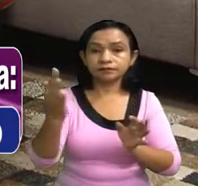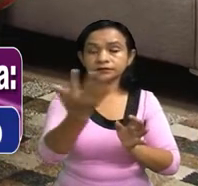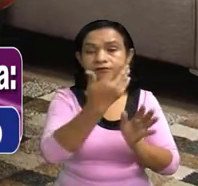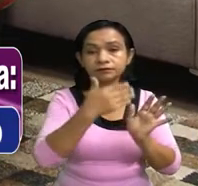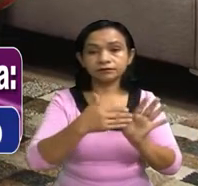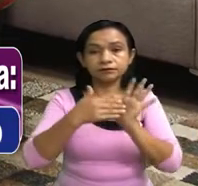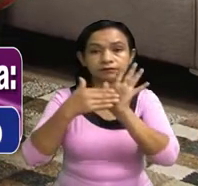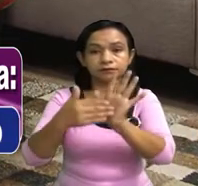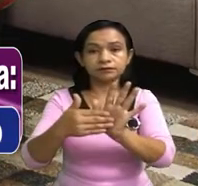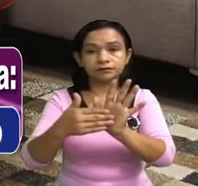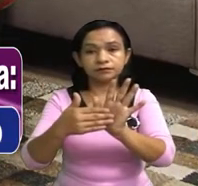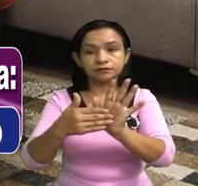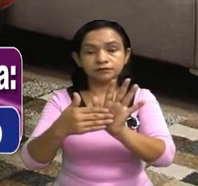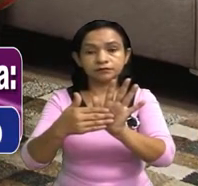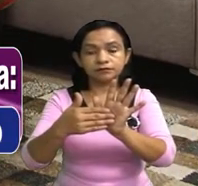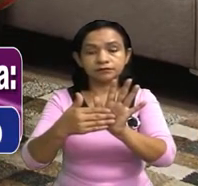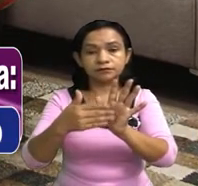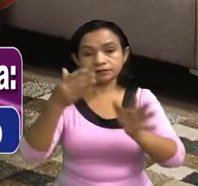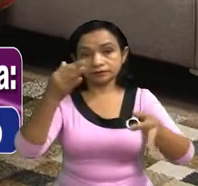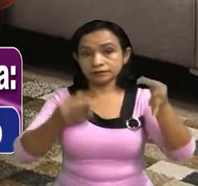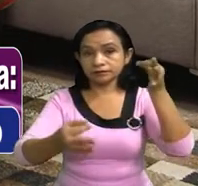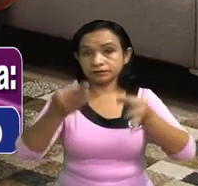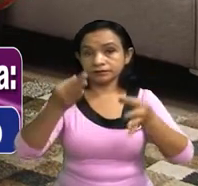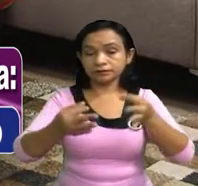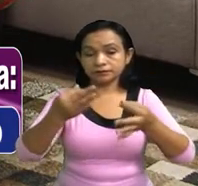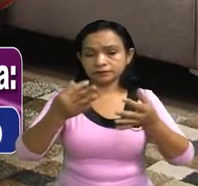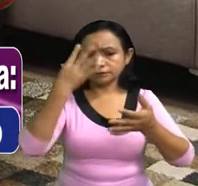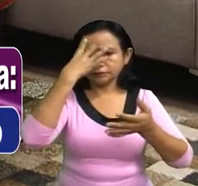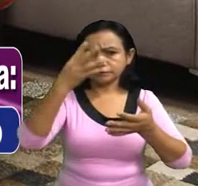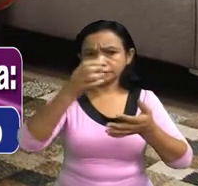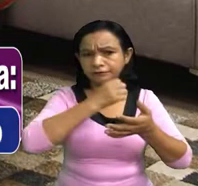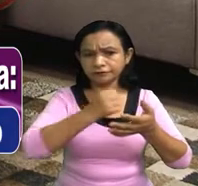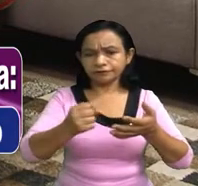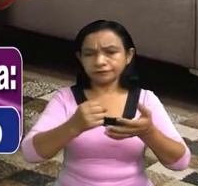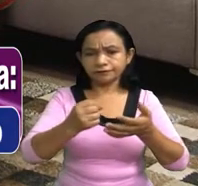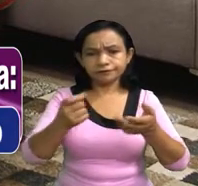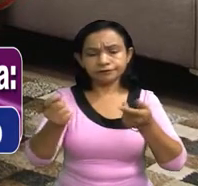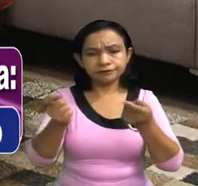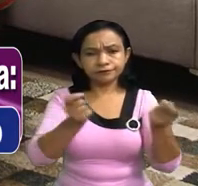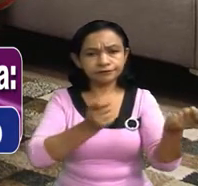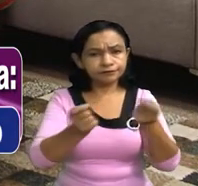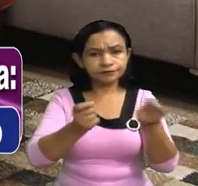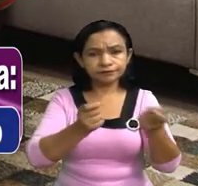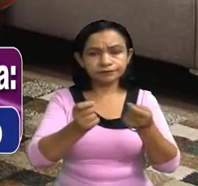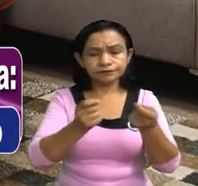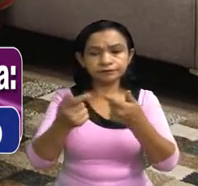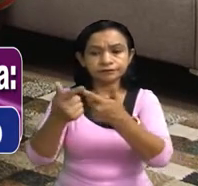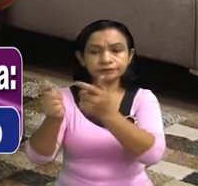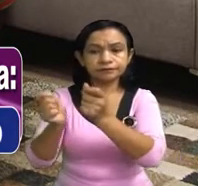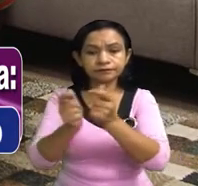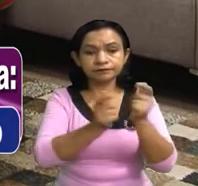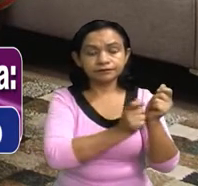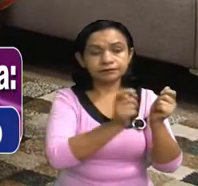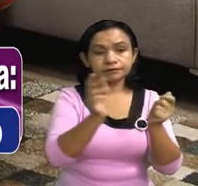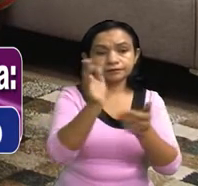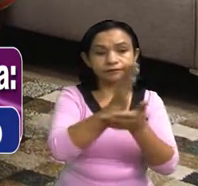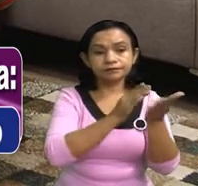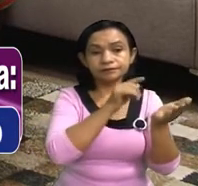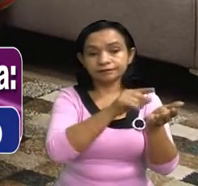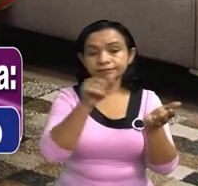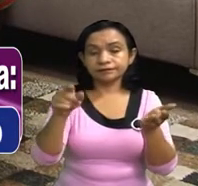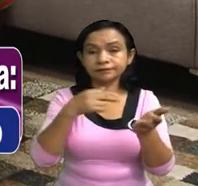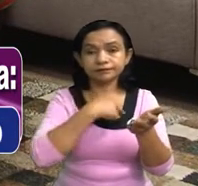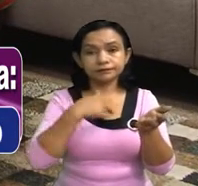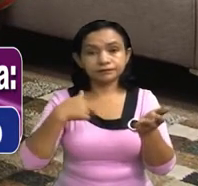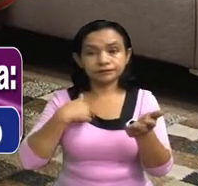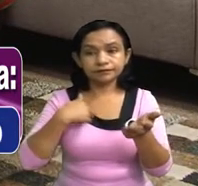mostramos nuestra justa, porque es justa indignarnos de la manipulación que diversos sectores están haciendo